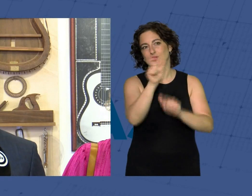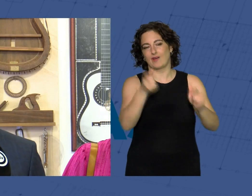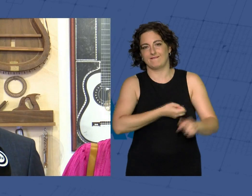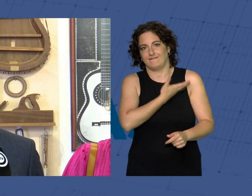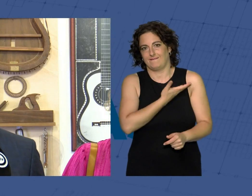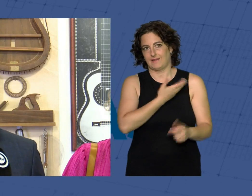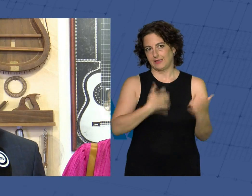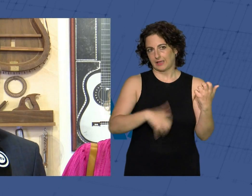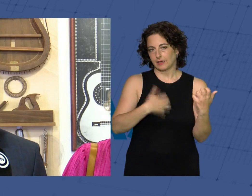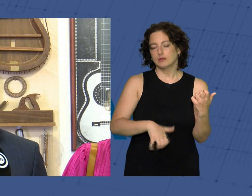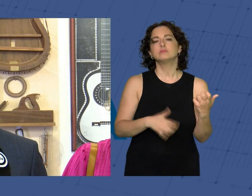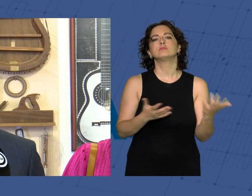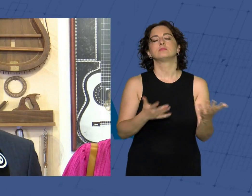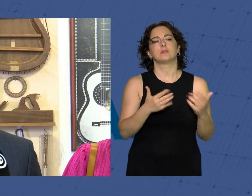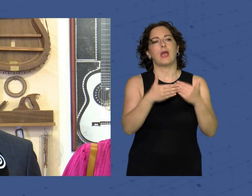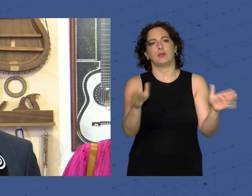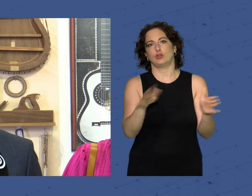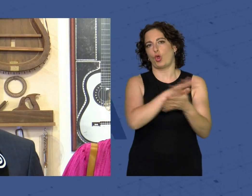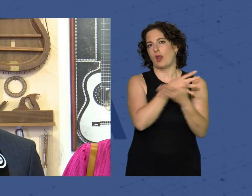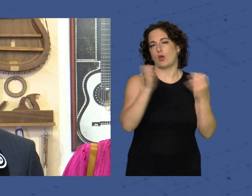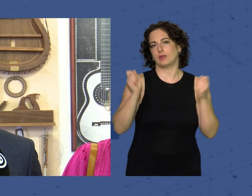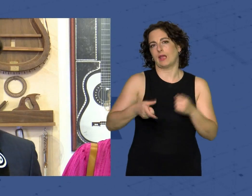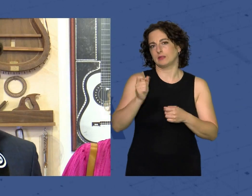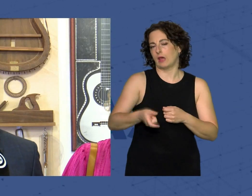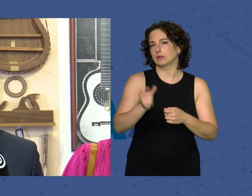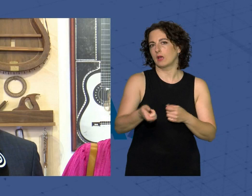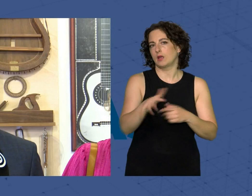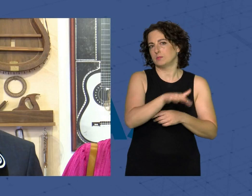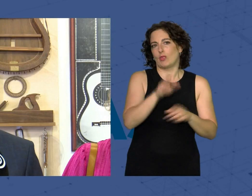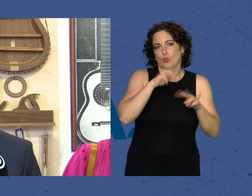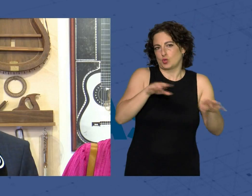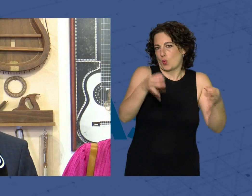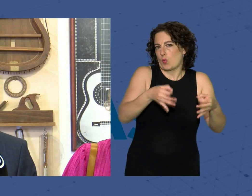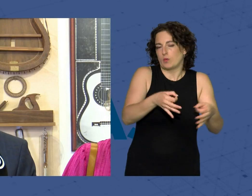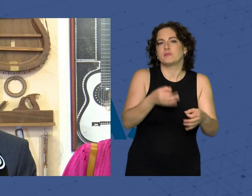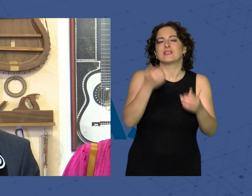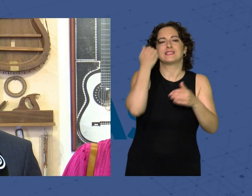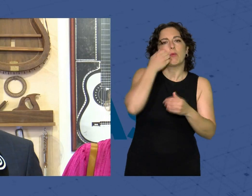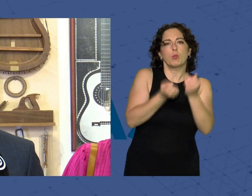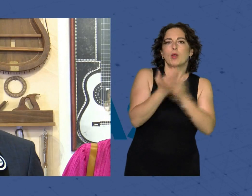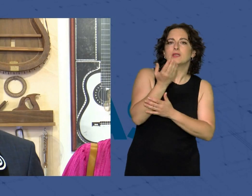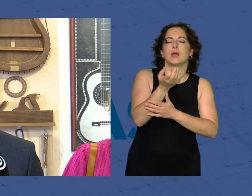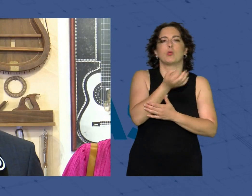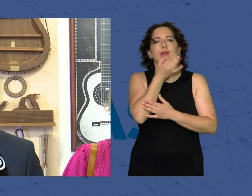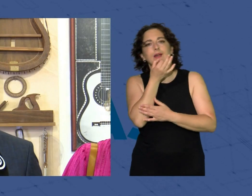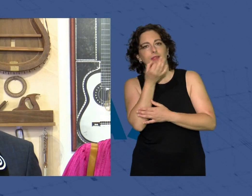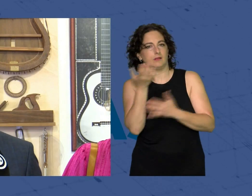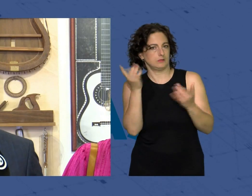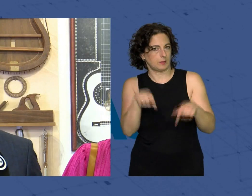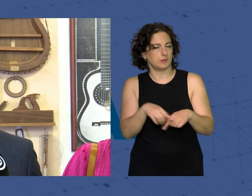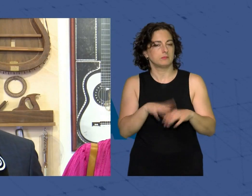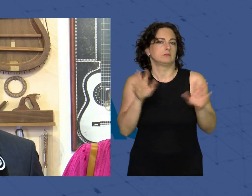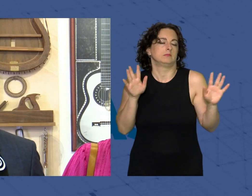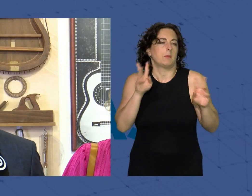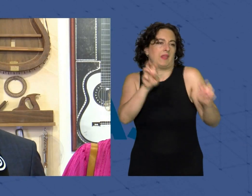instrumento y permanecerá abierta en un horario habitual de espacios museísticos, los sábados por la mañana y por la tarde. En principio,